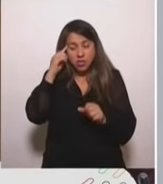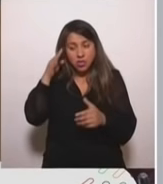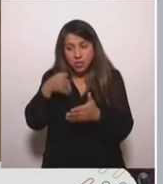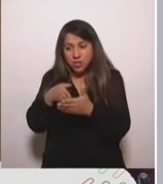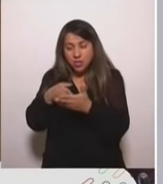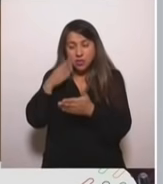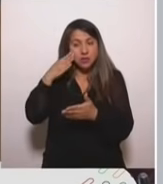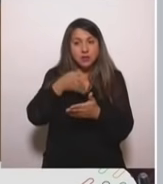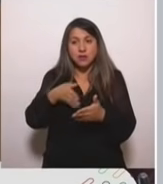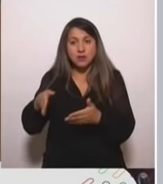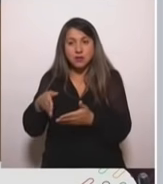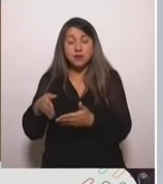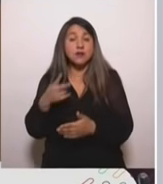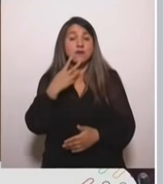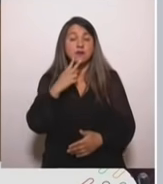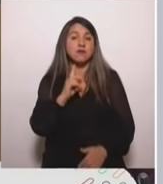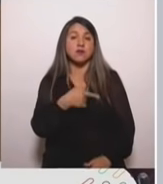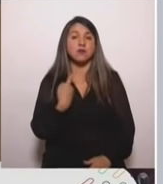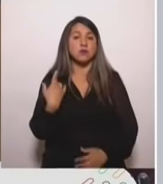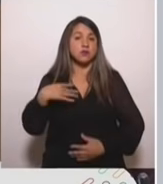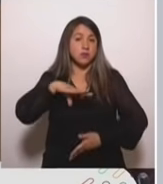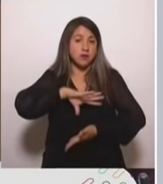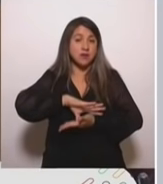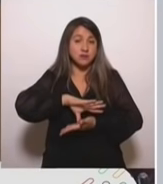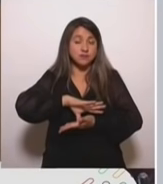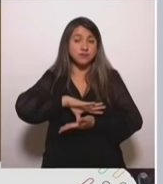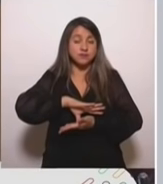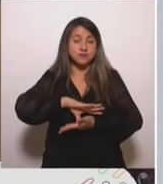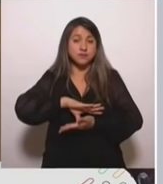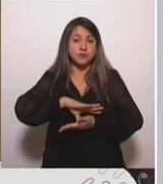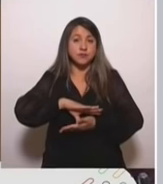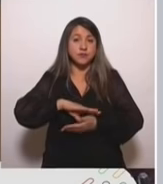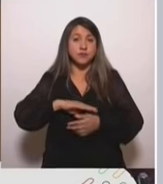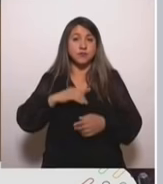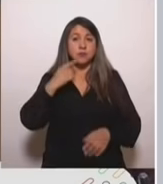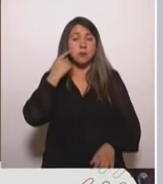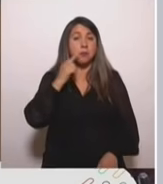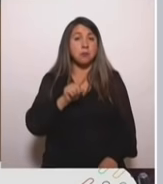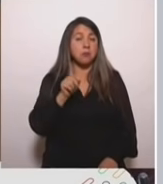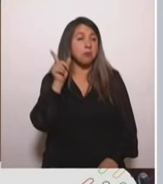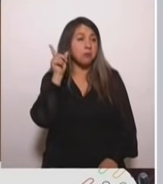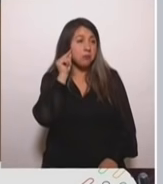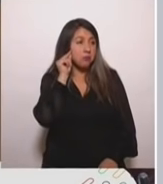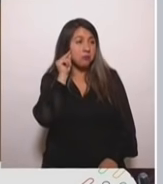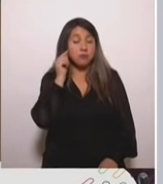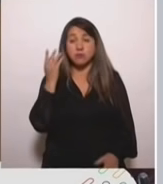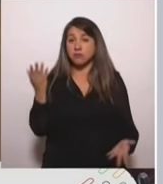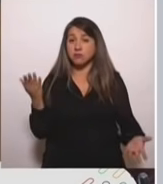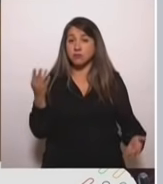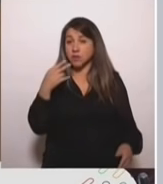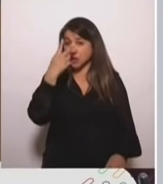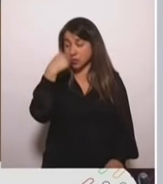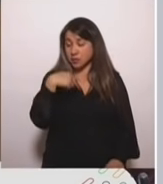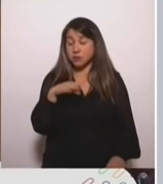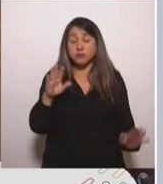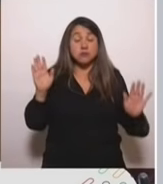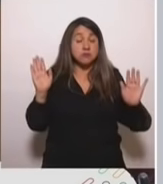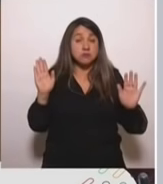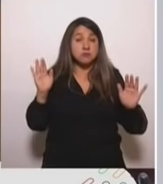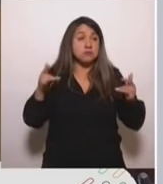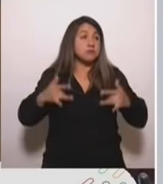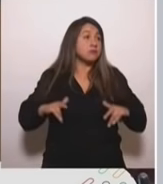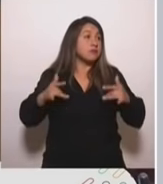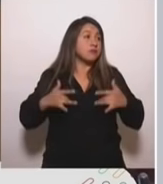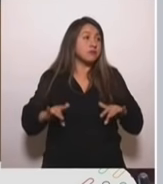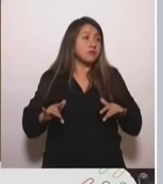Que me parece muy interesante sí, ese punto. Usted alude al acuerdo del 15 de noviembre que cimienta lo que es el camino